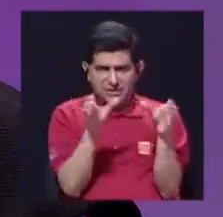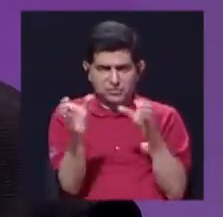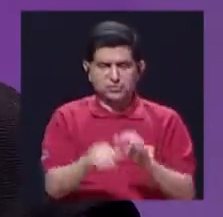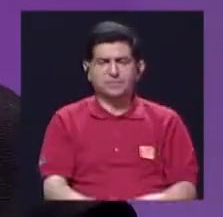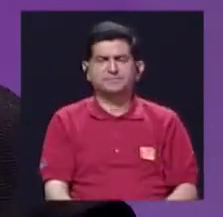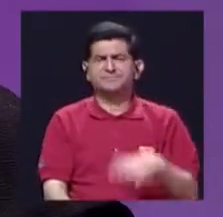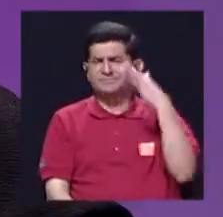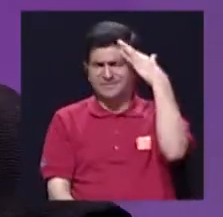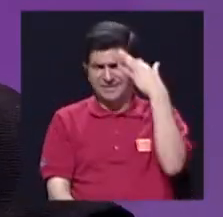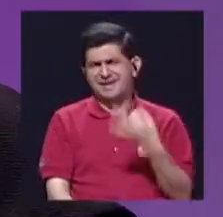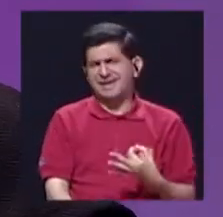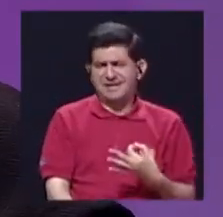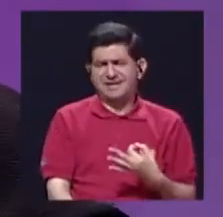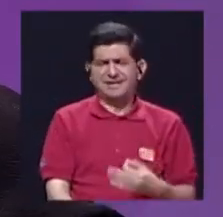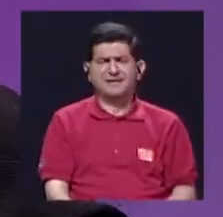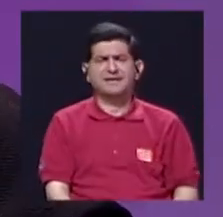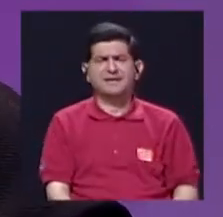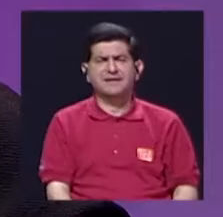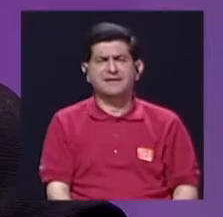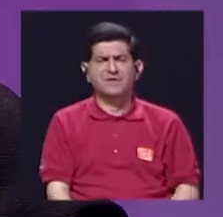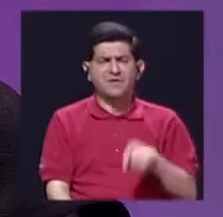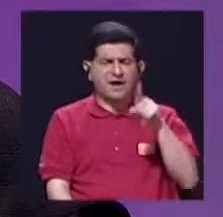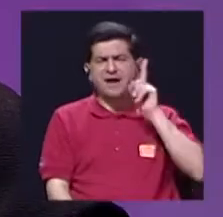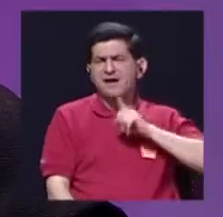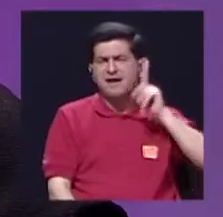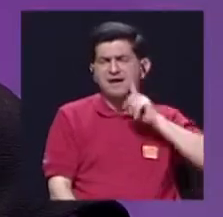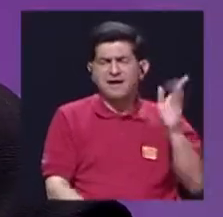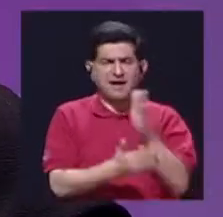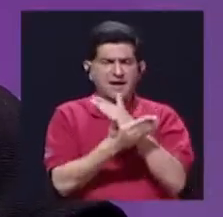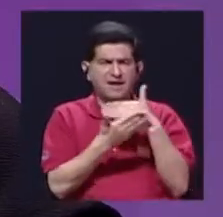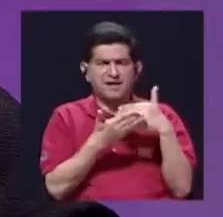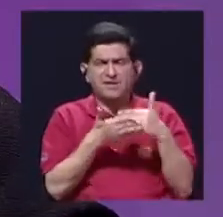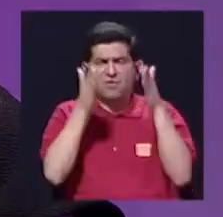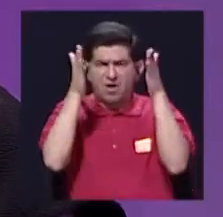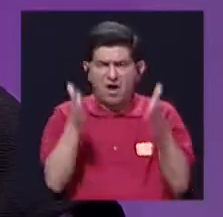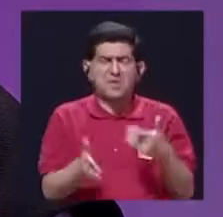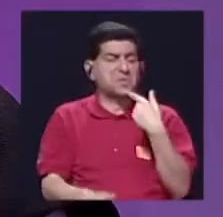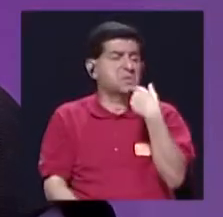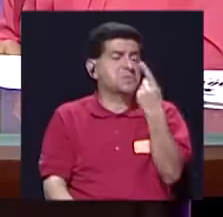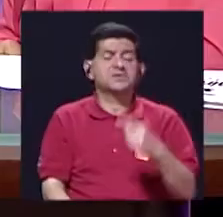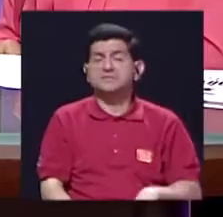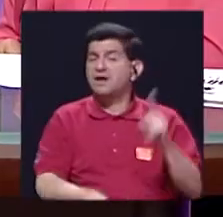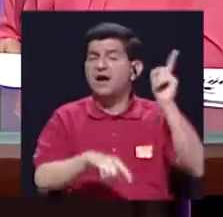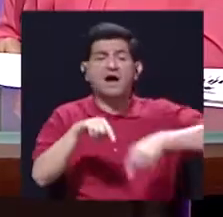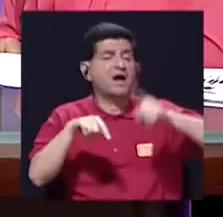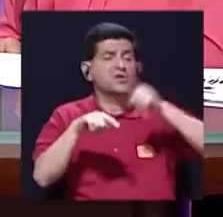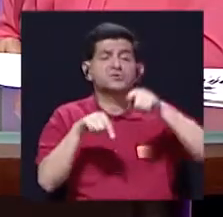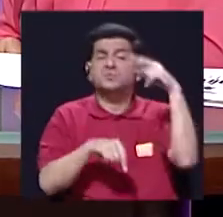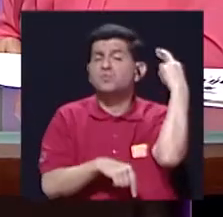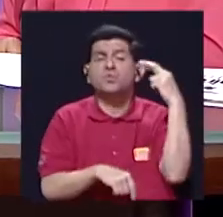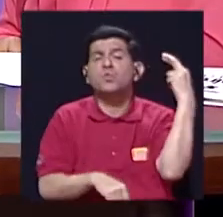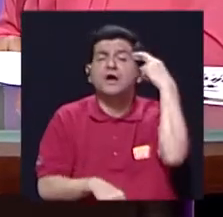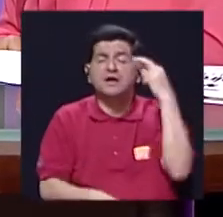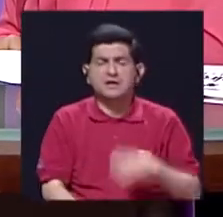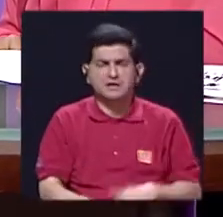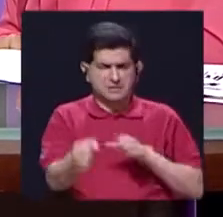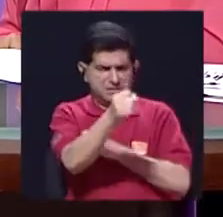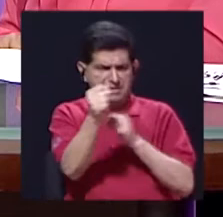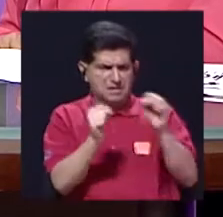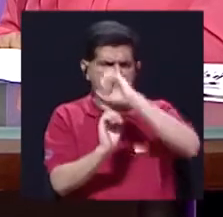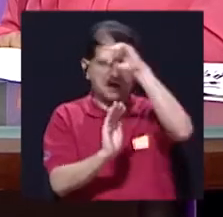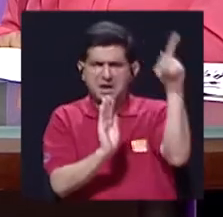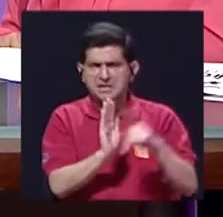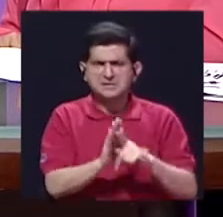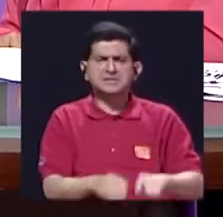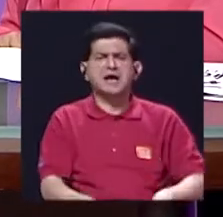creo que hay engaño de parte de algunos que dicen que no se puede dar por eso, porque la Sala Constitucional